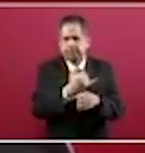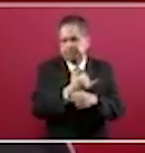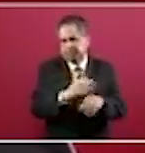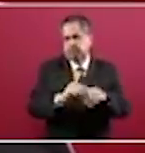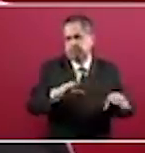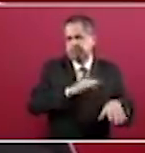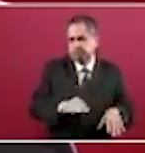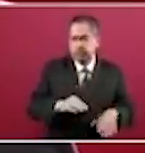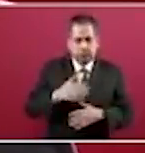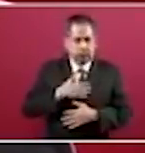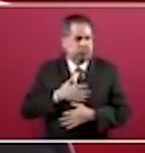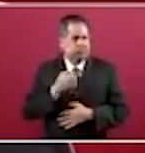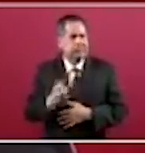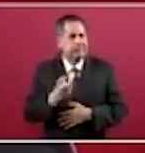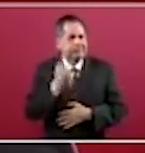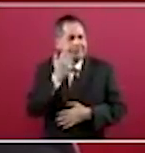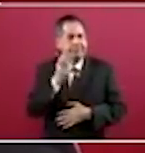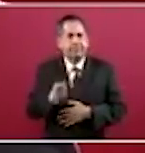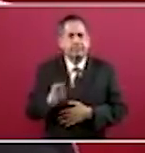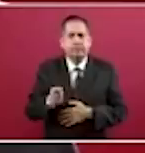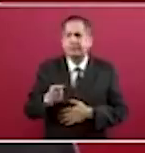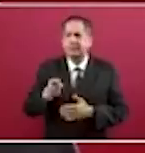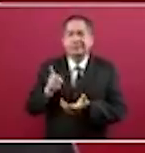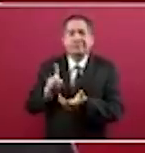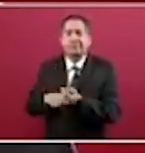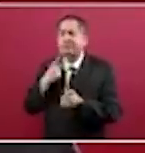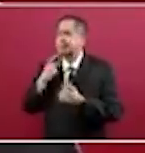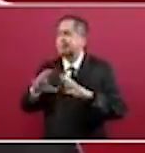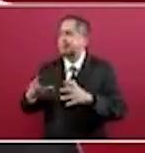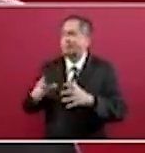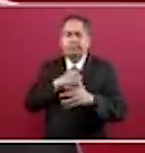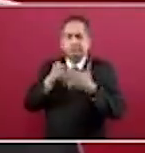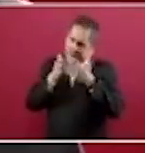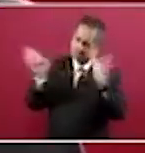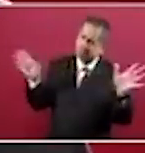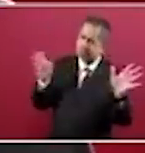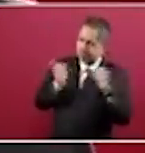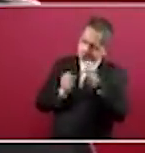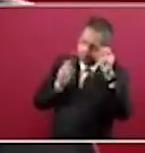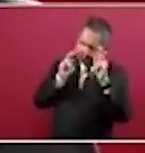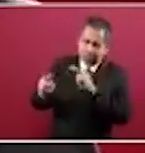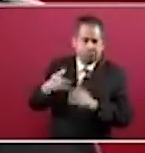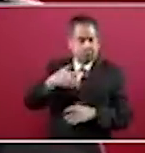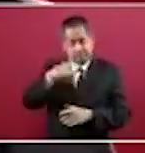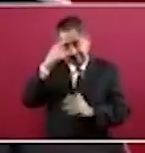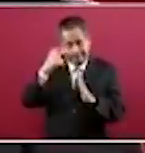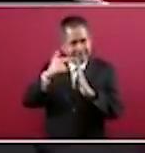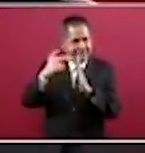ventile todo, porque soy partidario de que la vida pública tiene que ser cada vez más pública y considero que una regla de